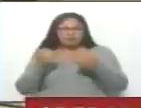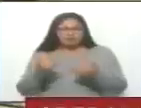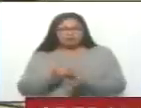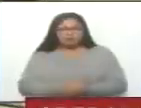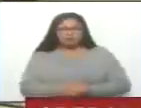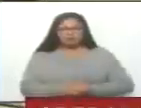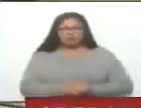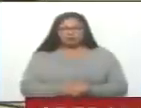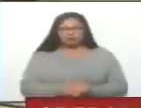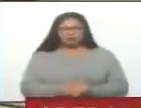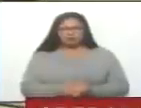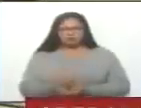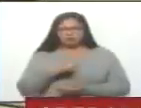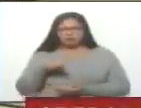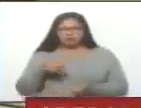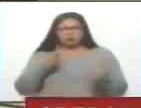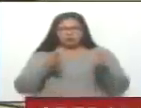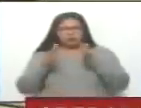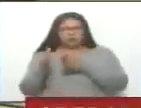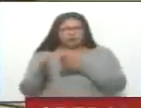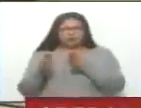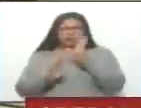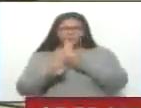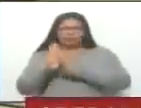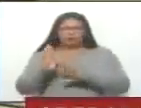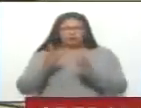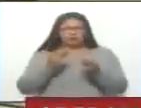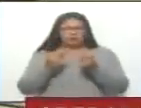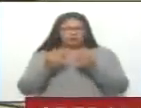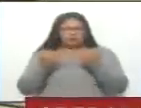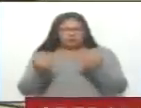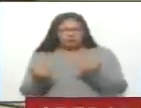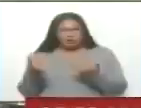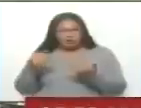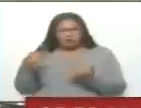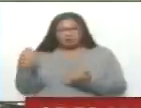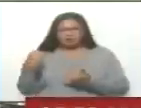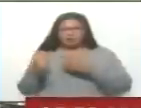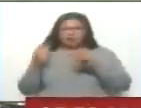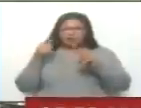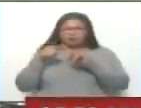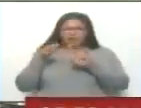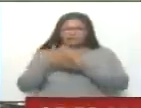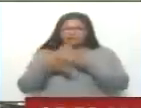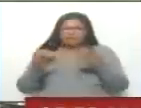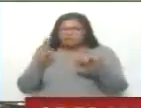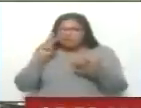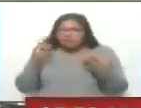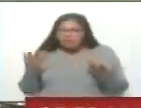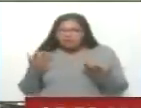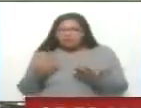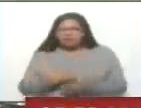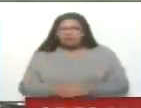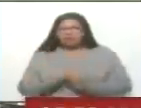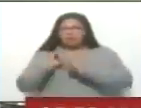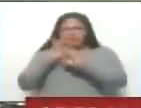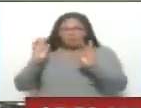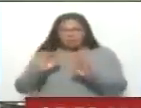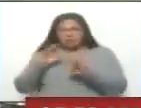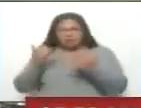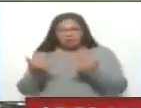además de los aumentos salariales, que por supuesto hoy debemos redefinir, porque no es lo mismo cuando